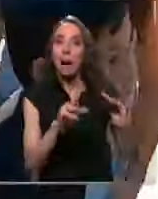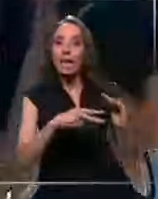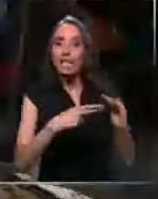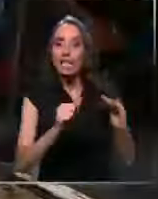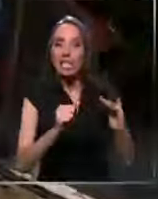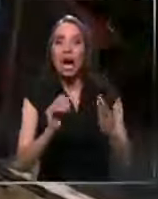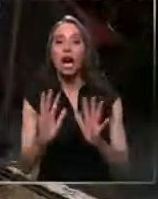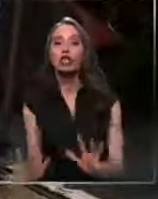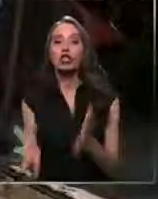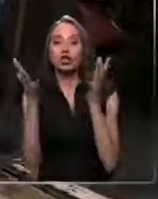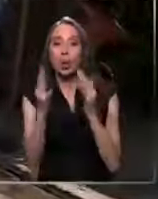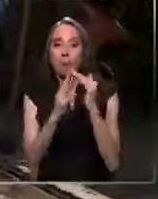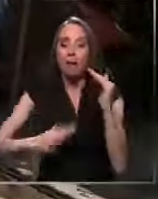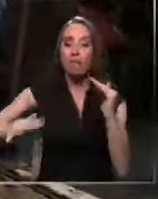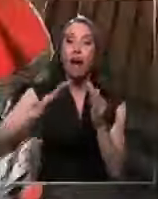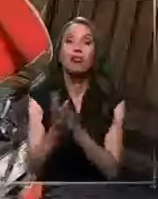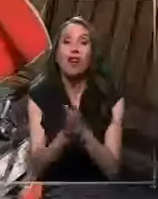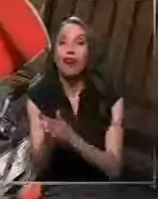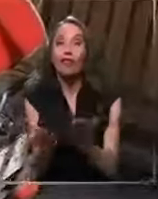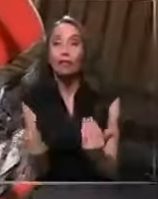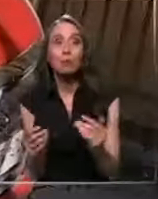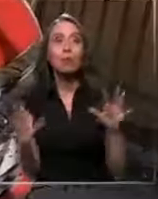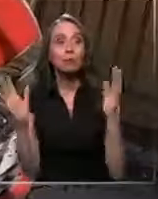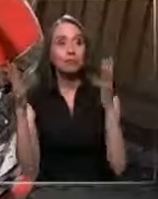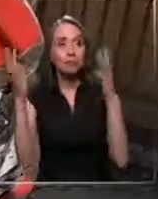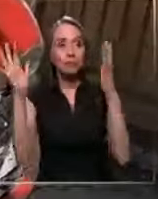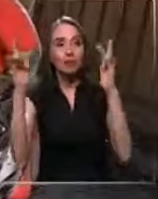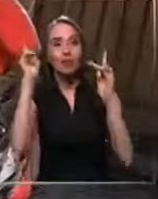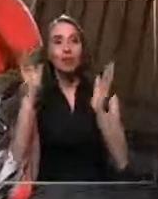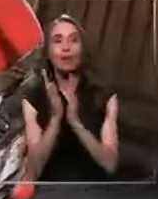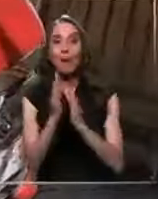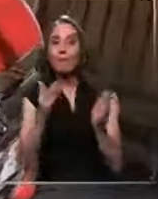recibirlo. Todo el barrio expectante.